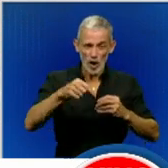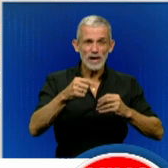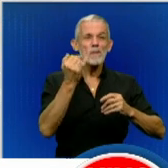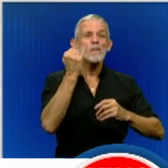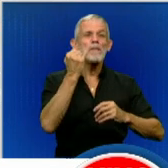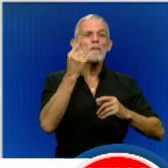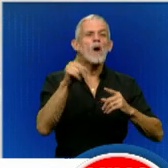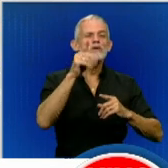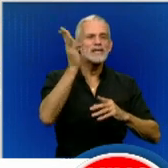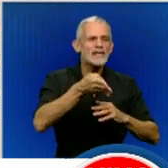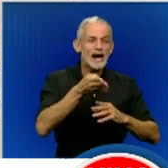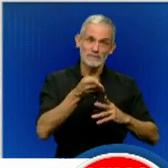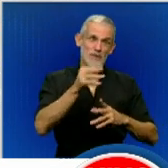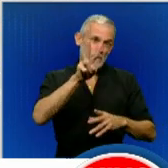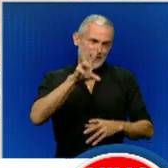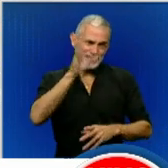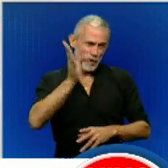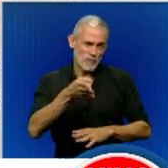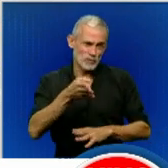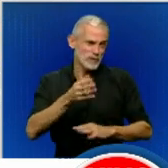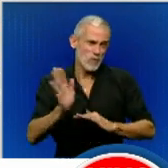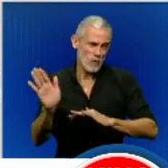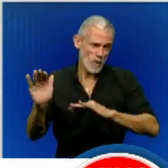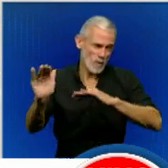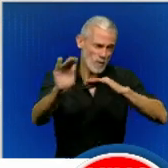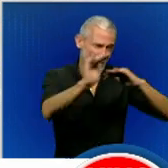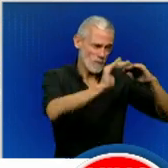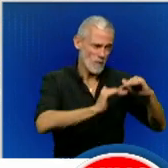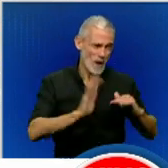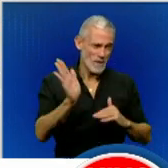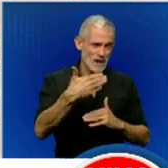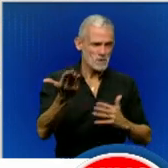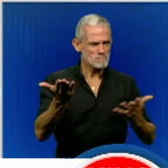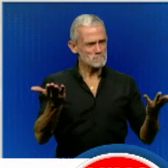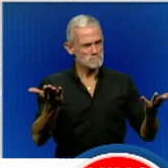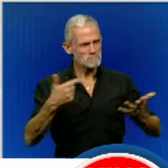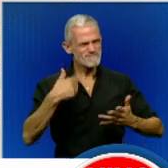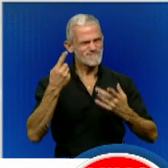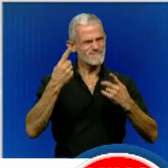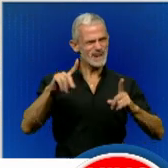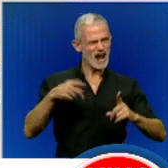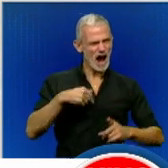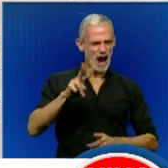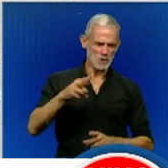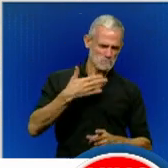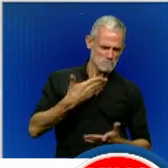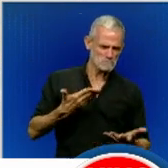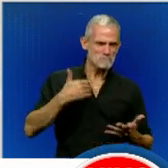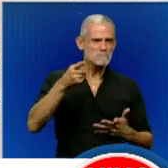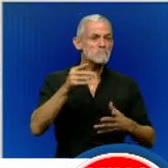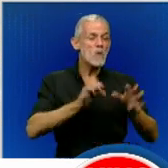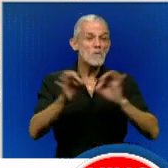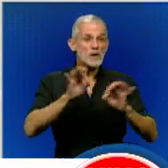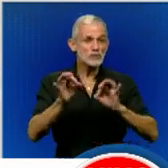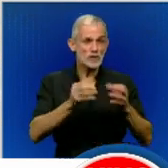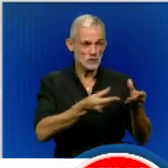es del 25 por ciento para todos por lo tanto me llama poderosamente la atención cuando un proyecto